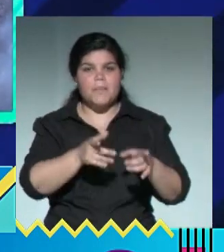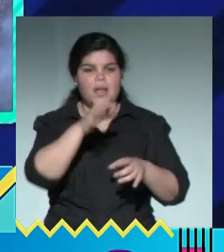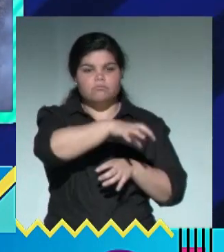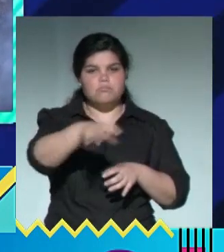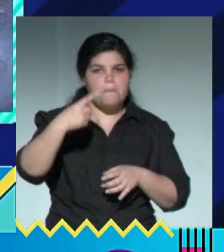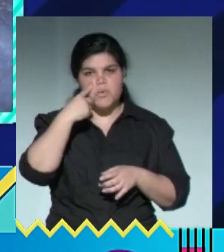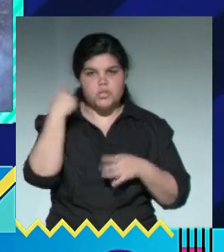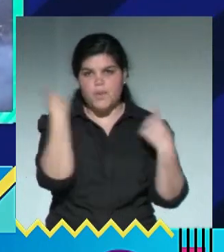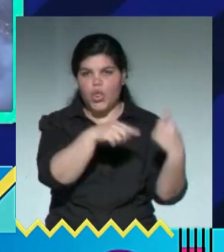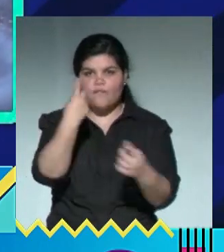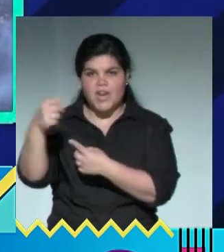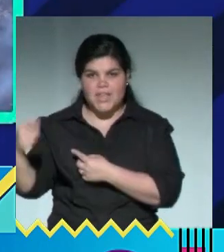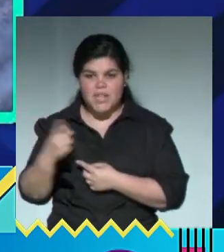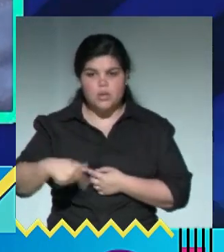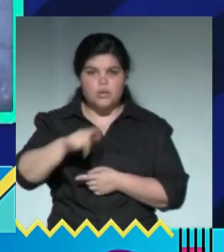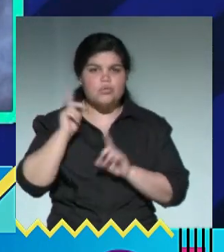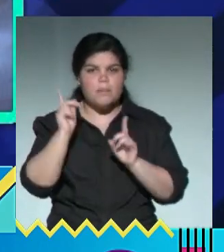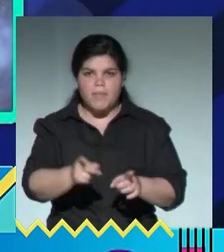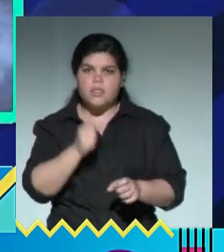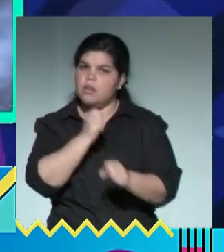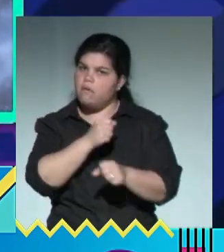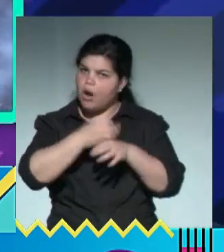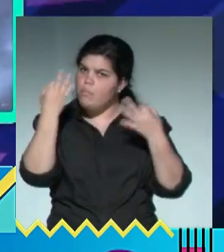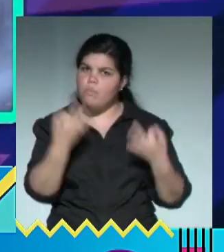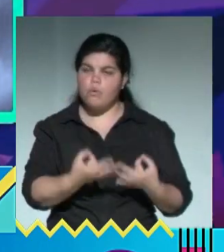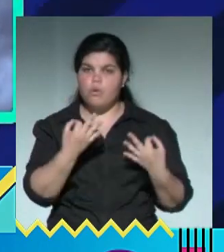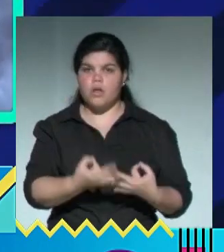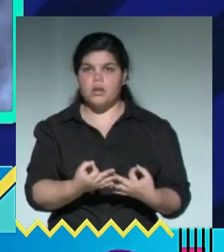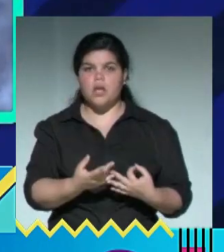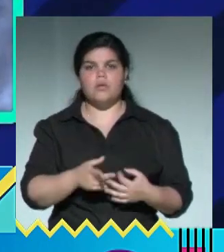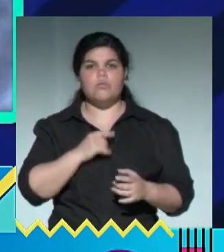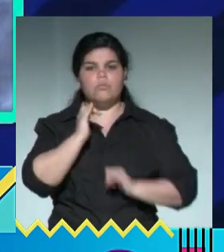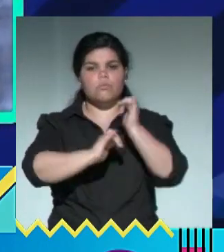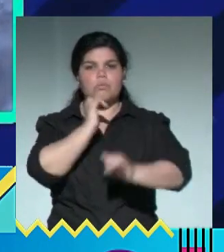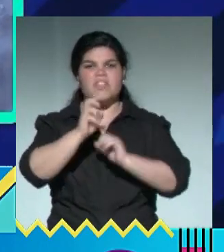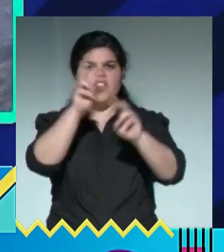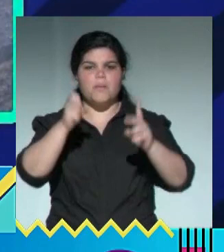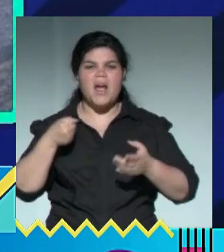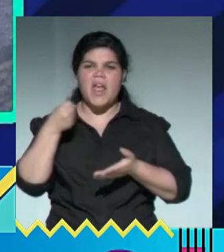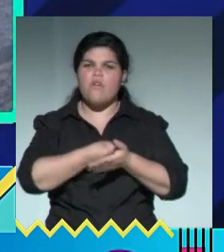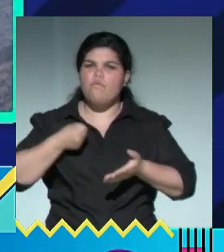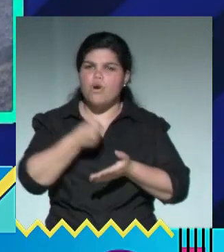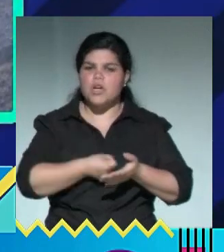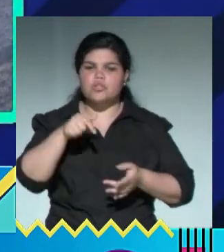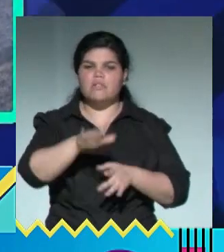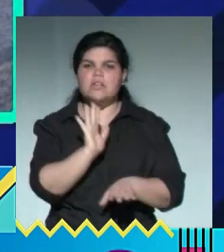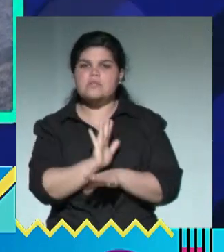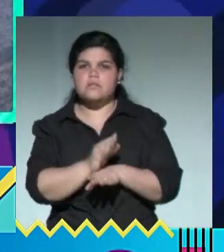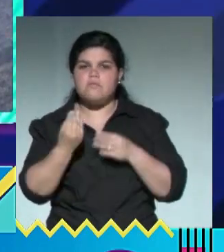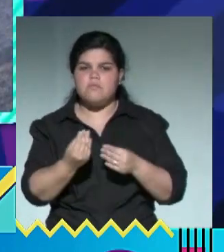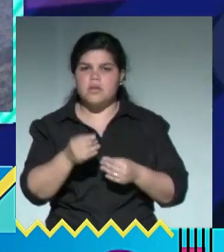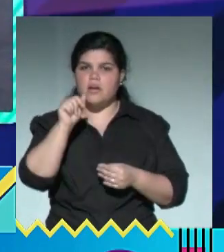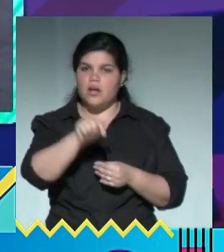parece que en eso hay que hablar de, uno cuando habla del esfuerzo y lo que significa este trabajo, ¿no?